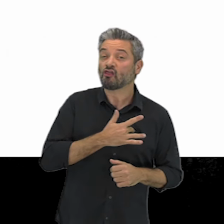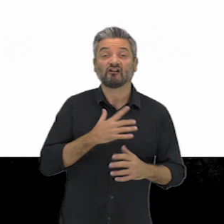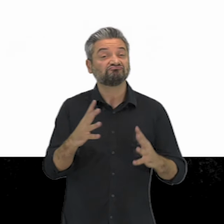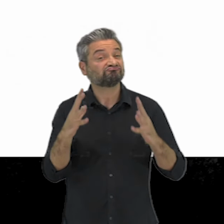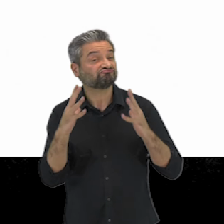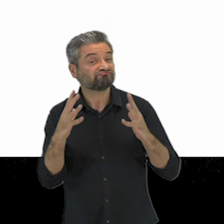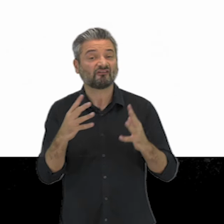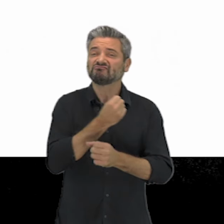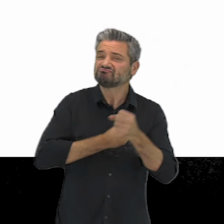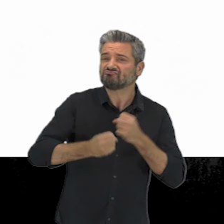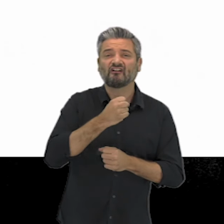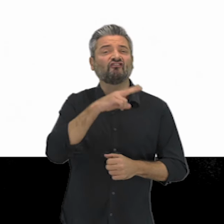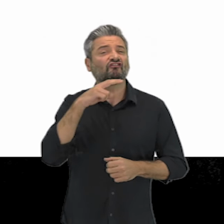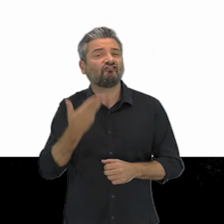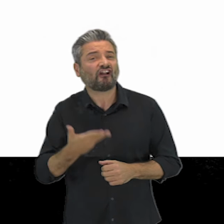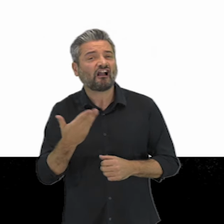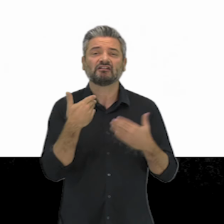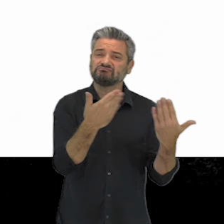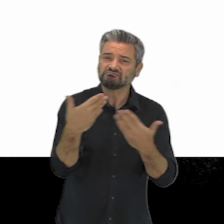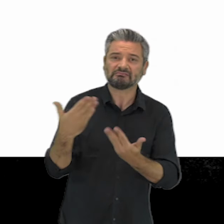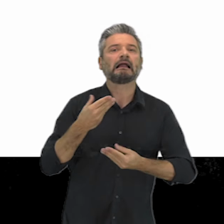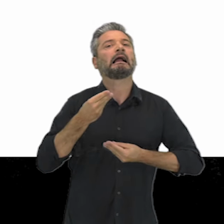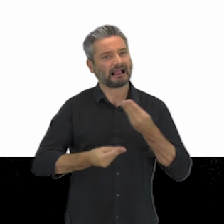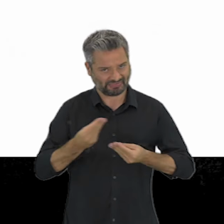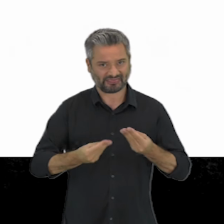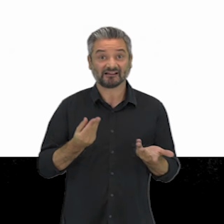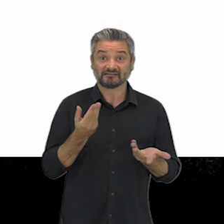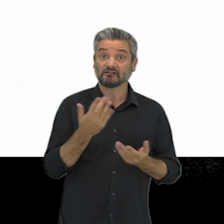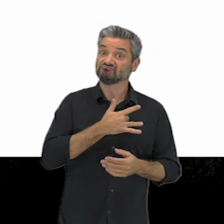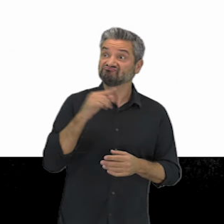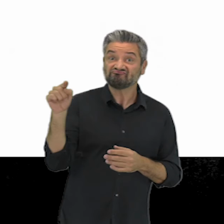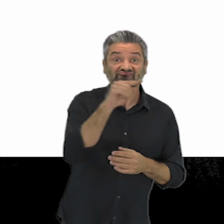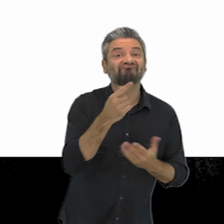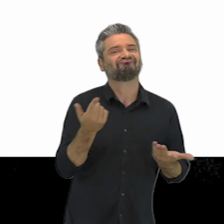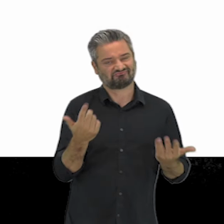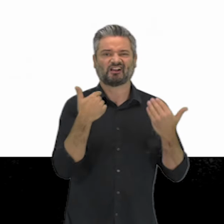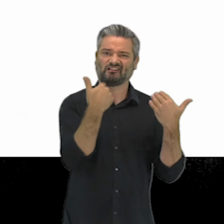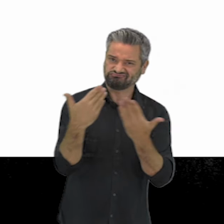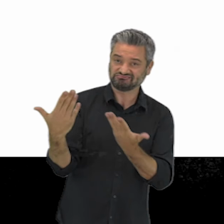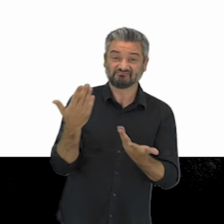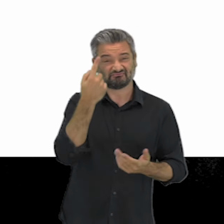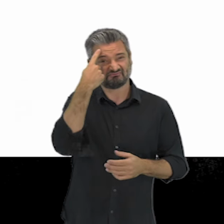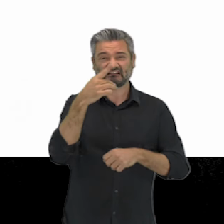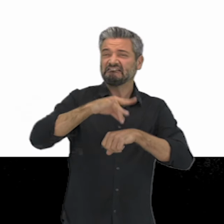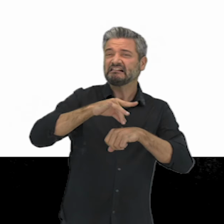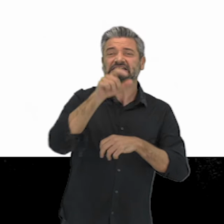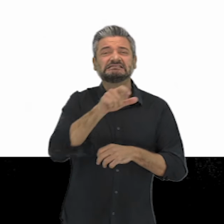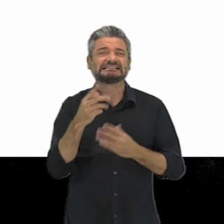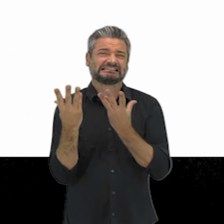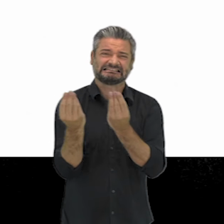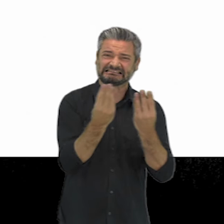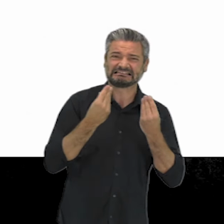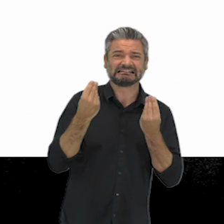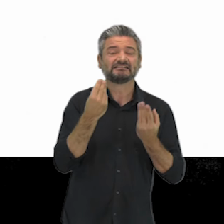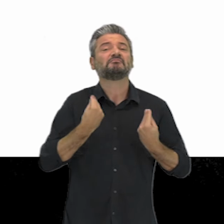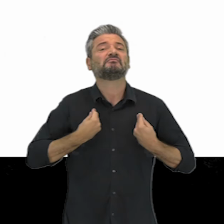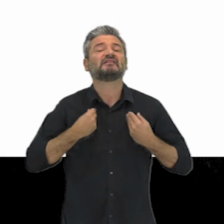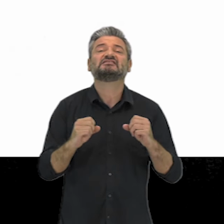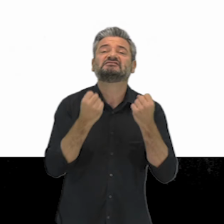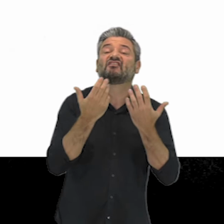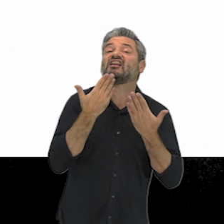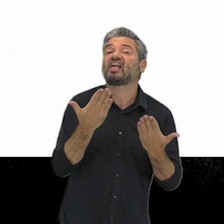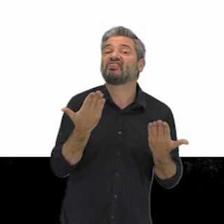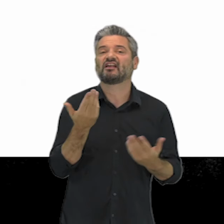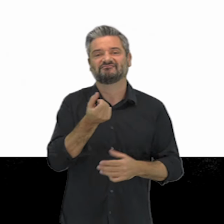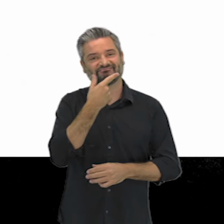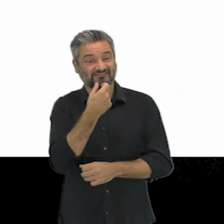Plasma tu generosidad, tu empatía, tus valores. Plasma tu amor por la vida. Muchas personas, para sobrevivir, necesitan medicamentos que se